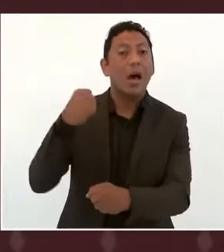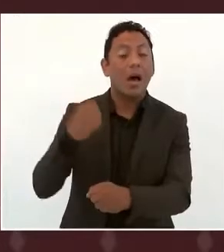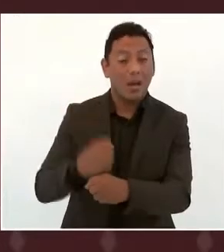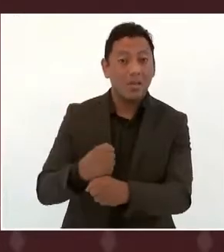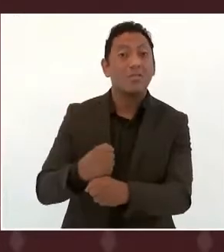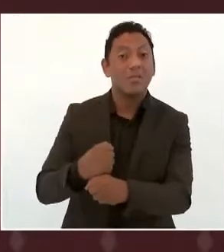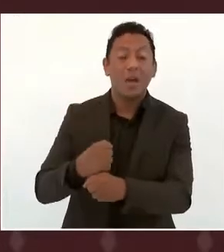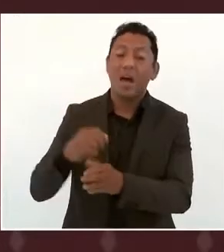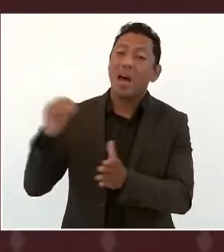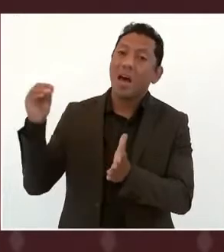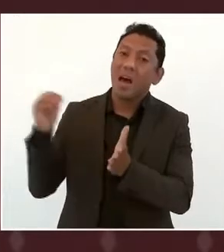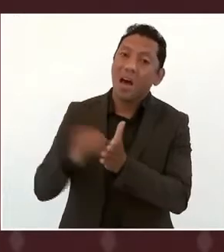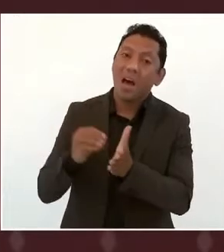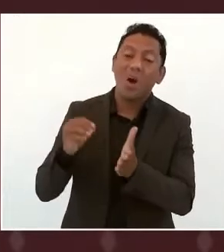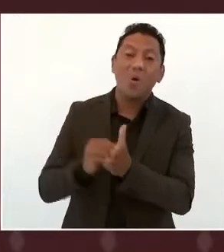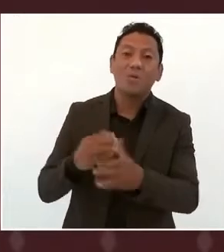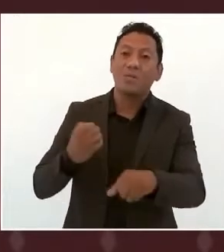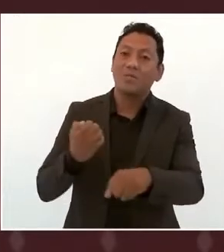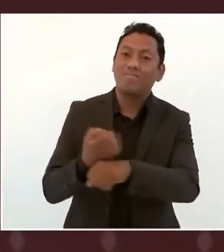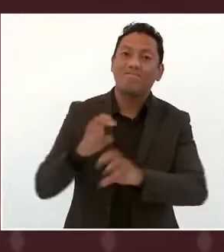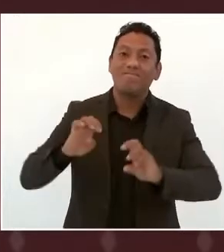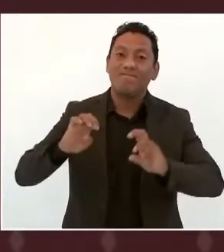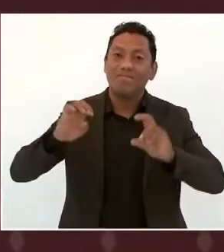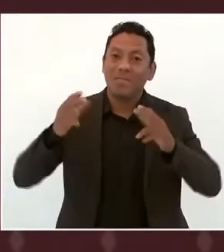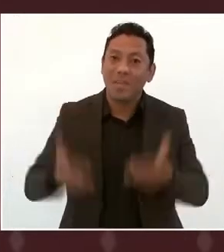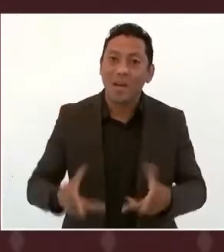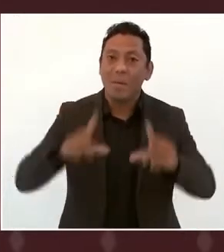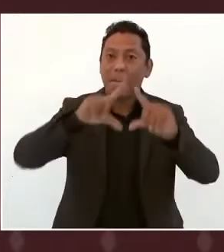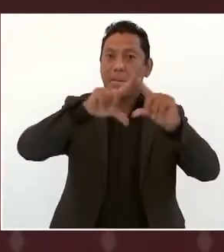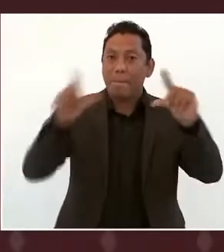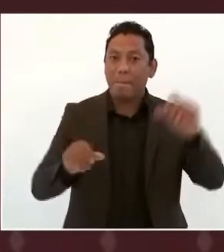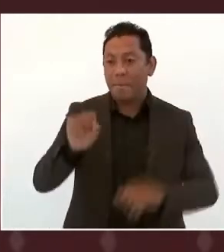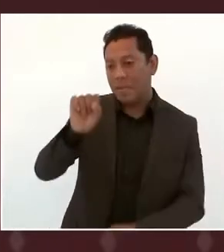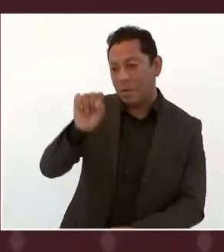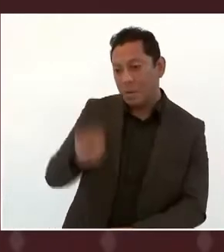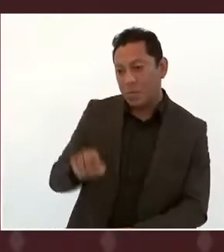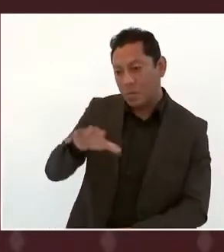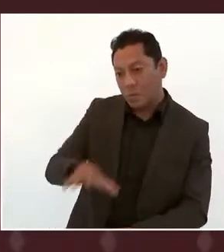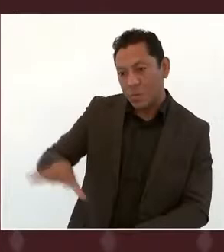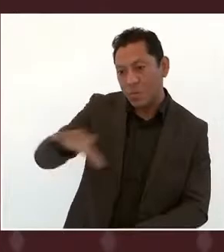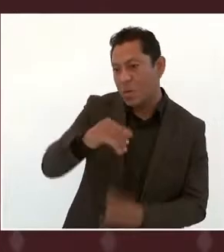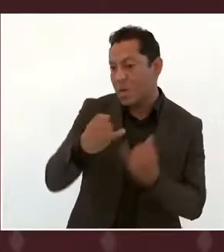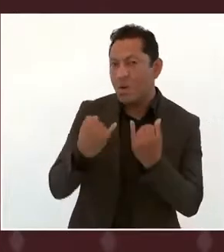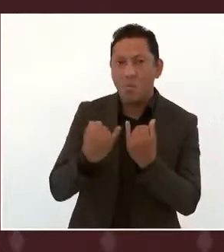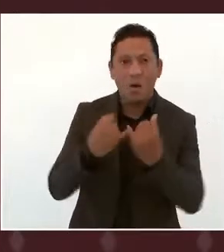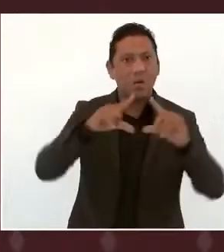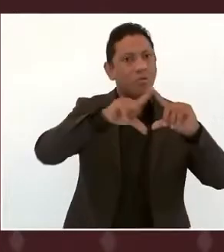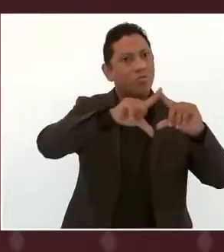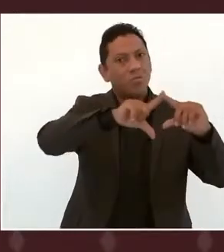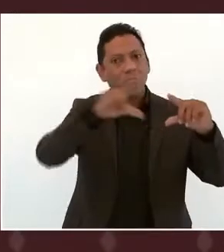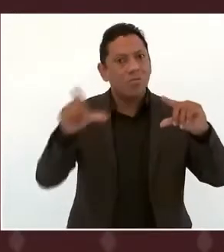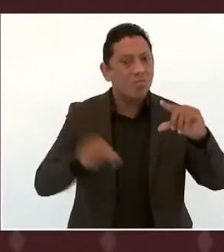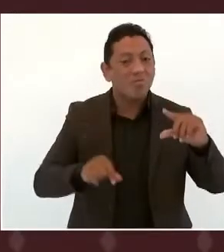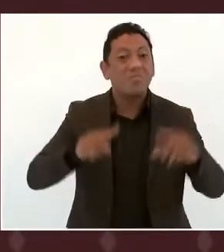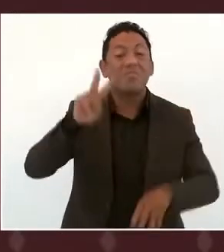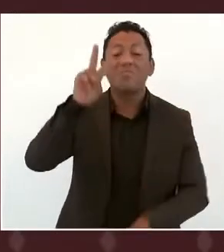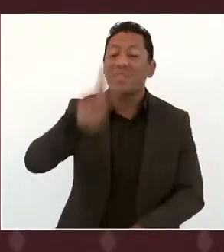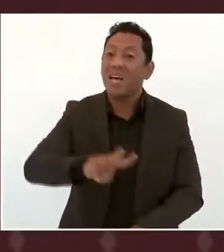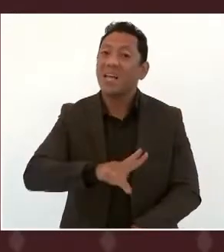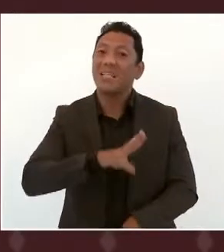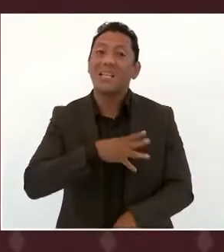siguió prevaleciendo en Chiapas, en el sureste y en el país la